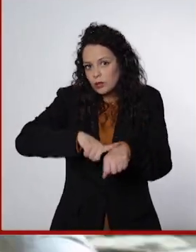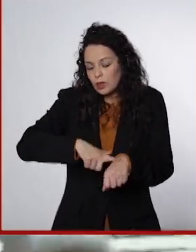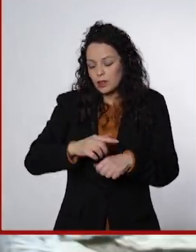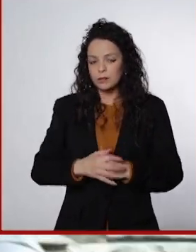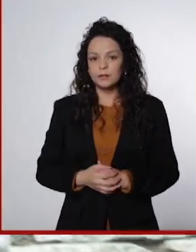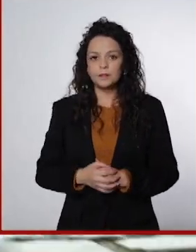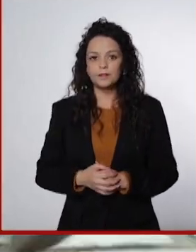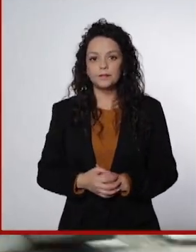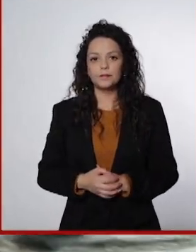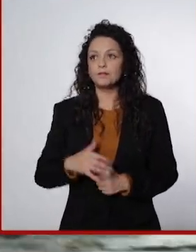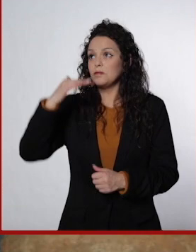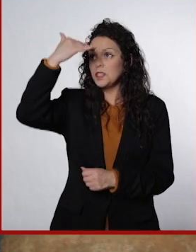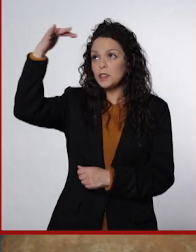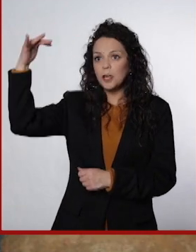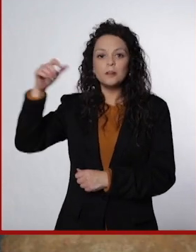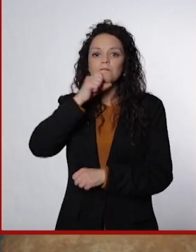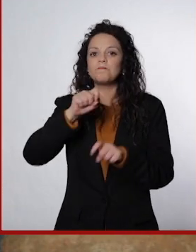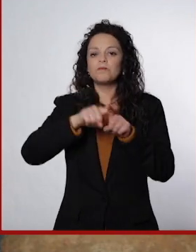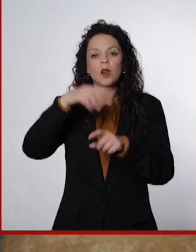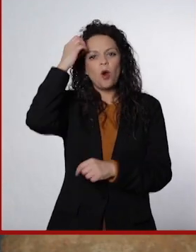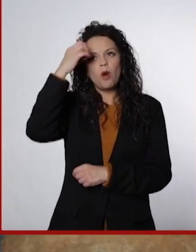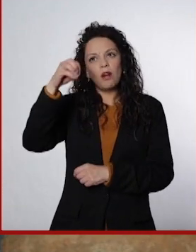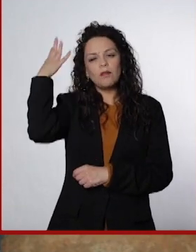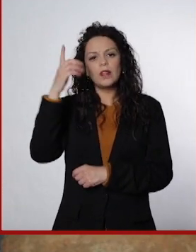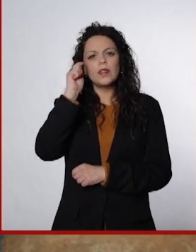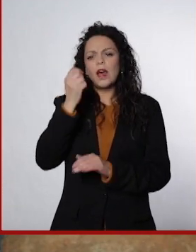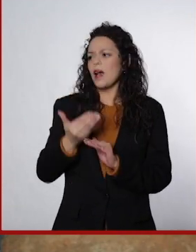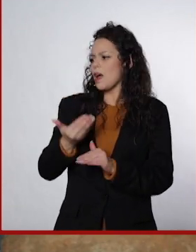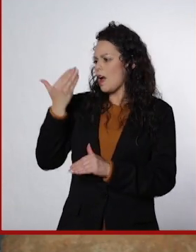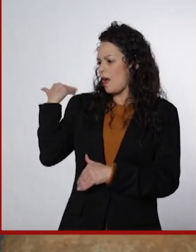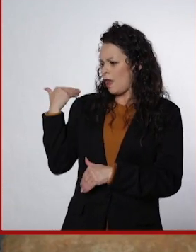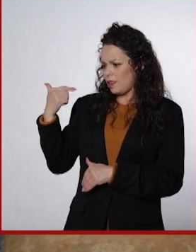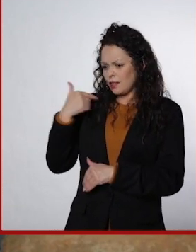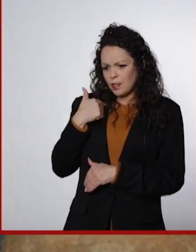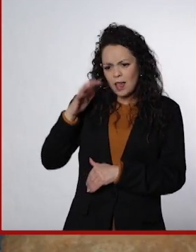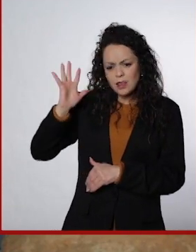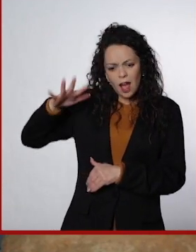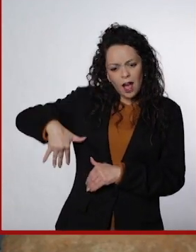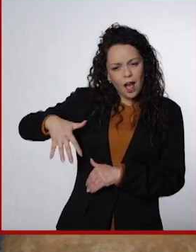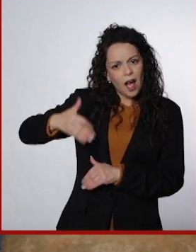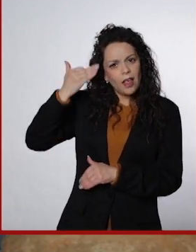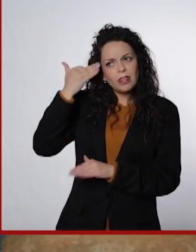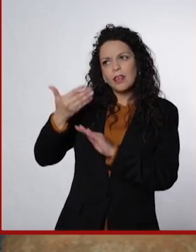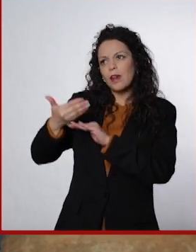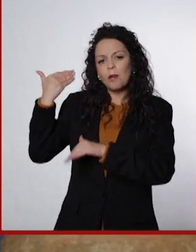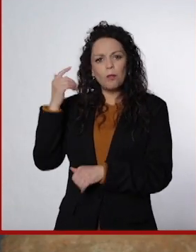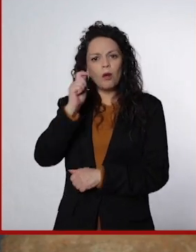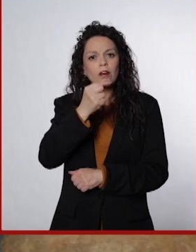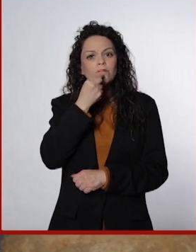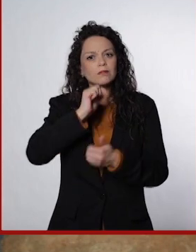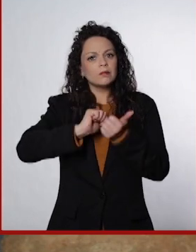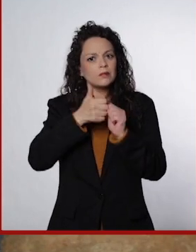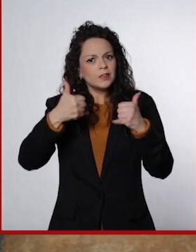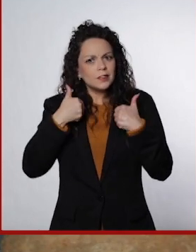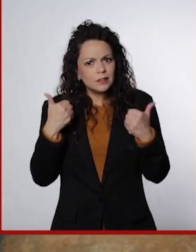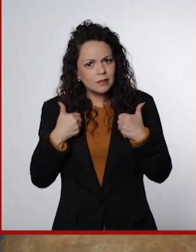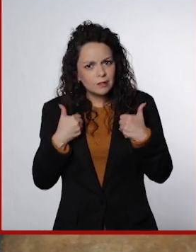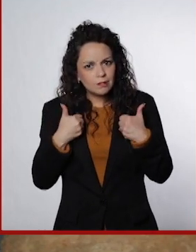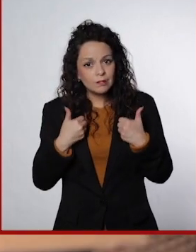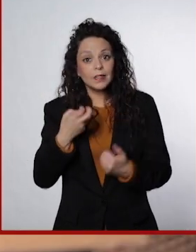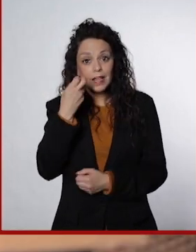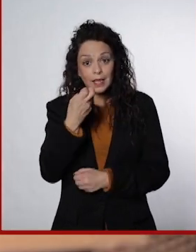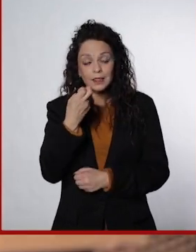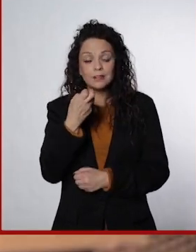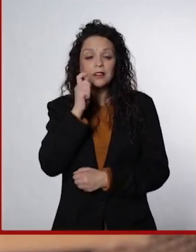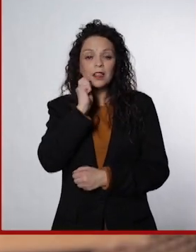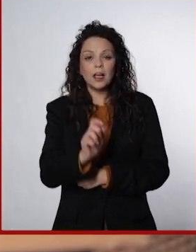adulto también creo que es fácil olvidarse de cómo era ser adolescente, y es muy fácil, siento que son como un chivo expiatorio social,